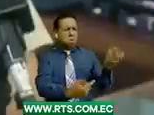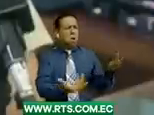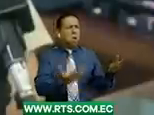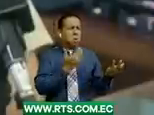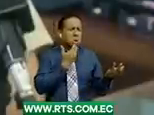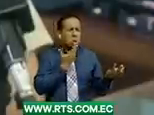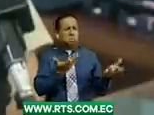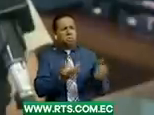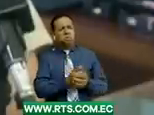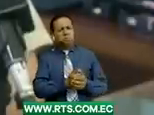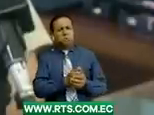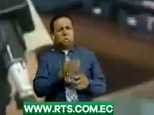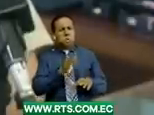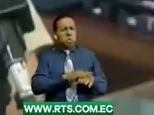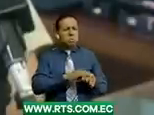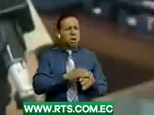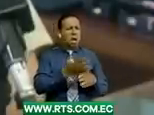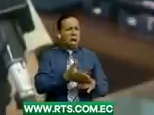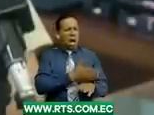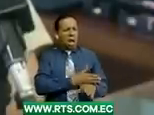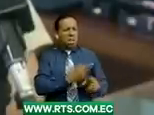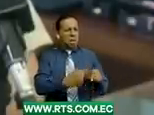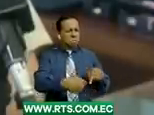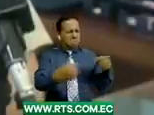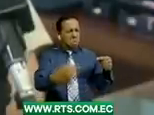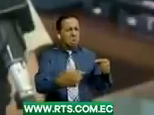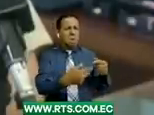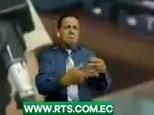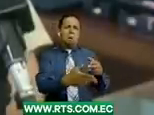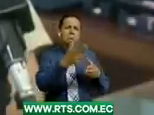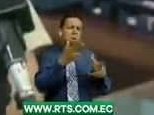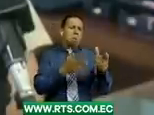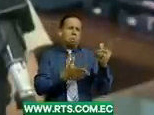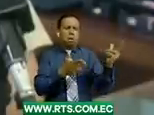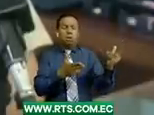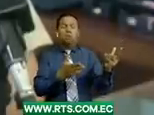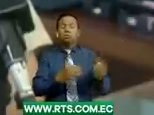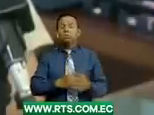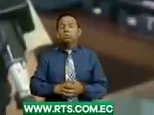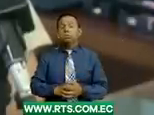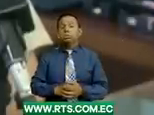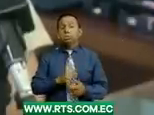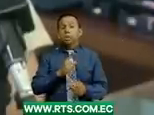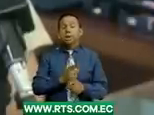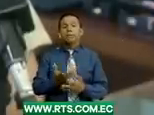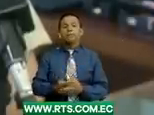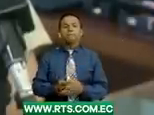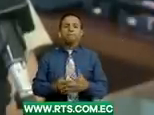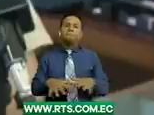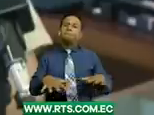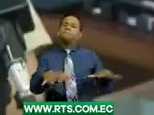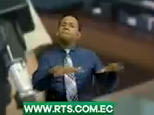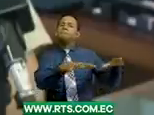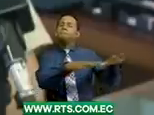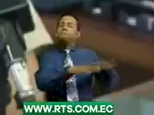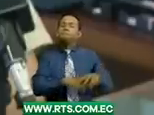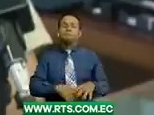Están ligados a esta convergencia de redes criminales asociadas a mercados